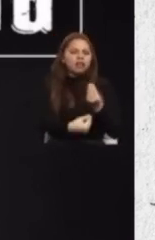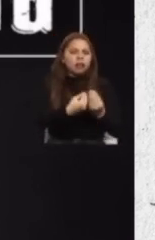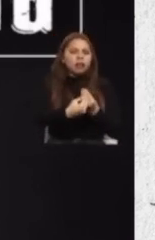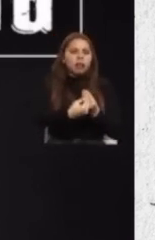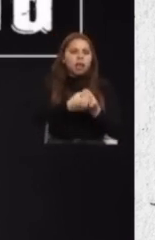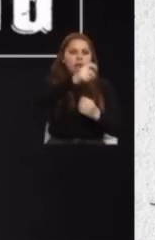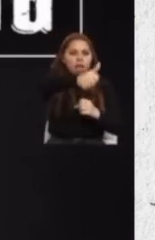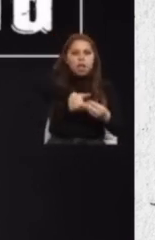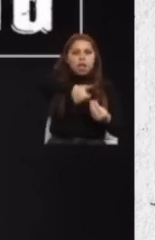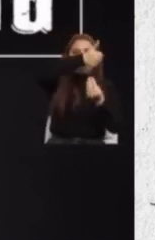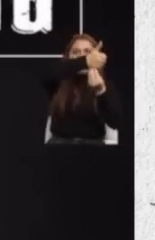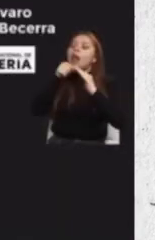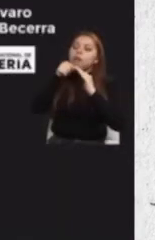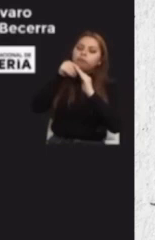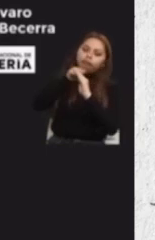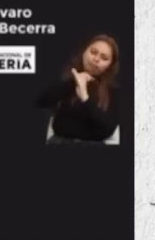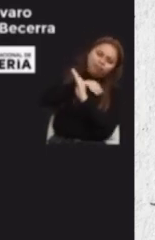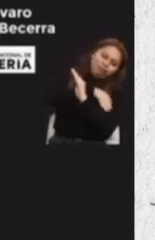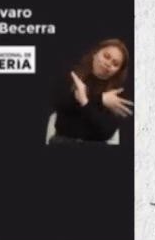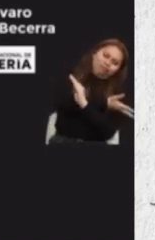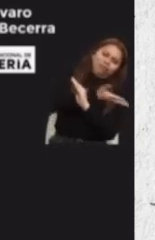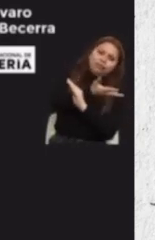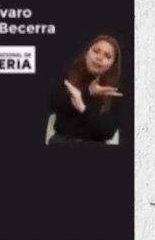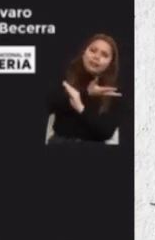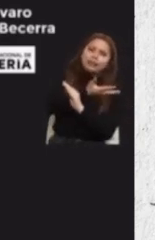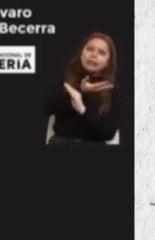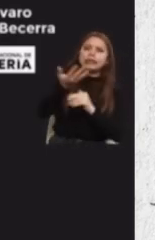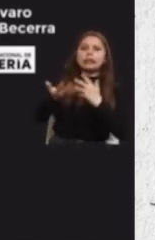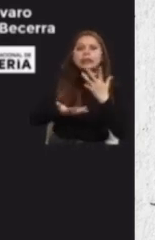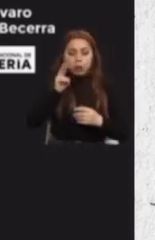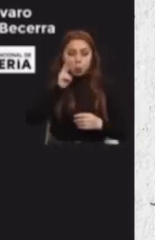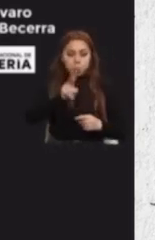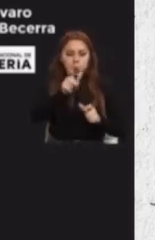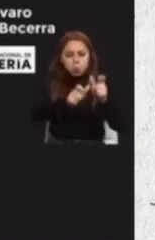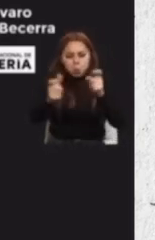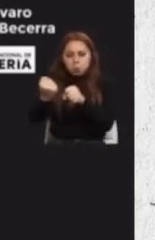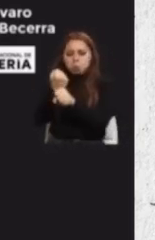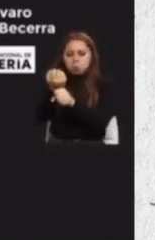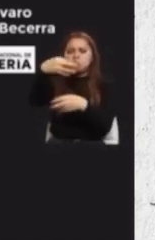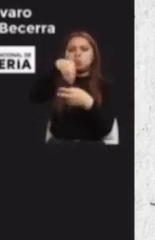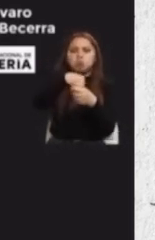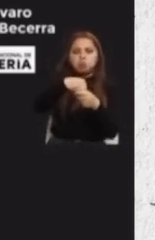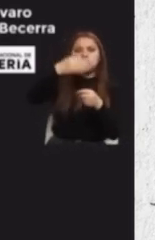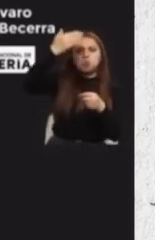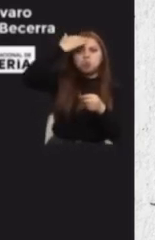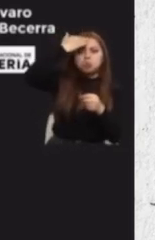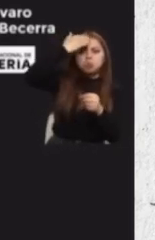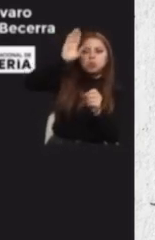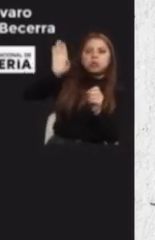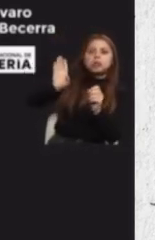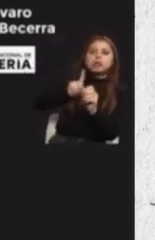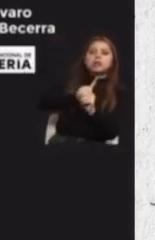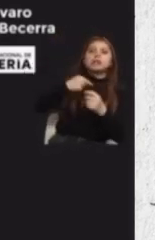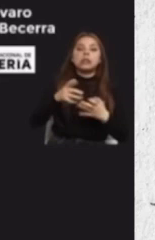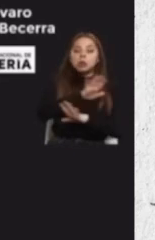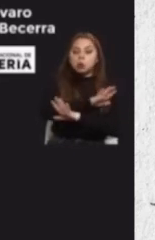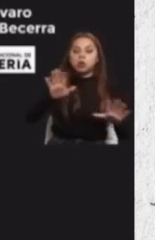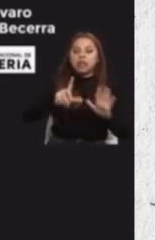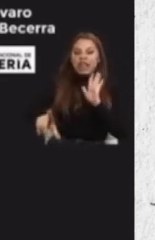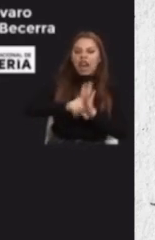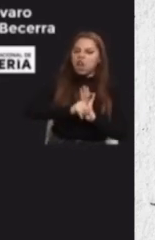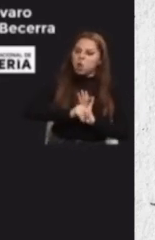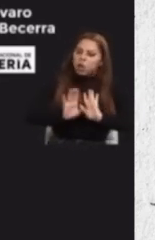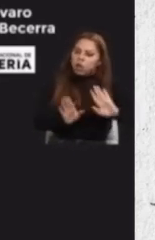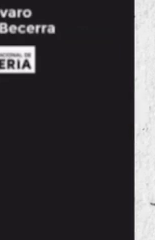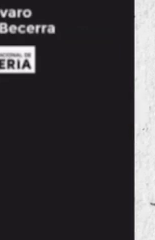cabeza de la ministra, sino de muchos más. Aquí vemos una serie de funcionarios que son los que están detrás de acabar la minería legal y el